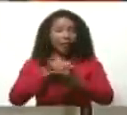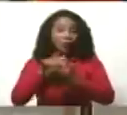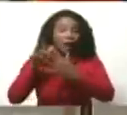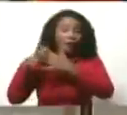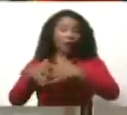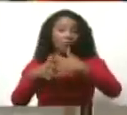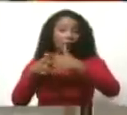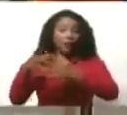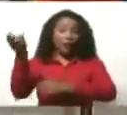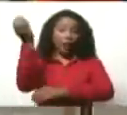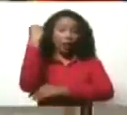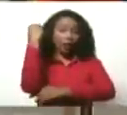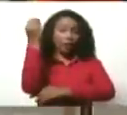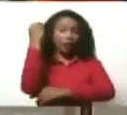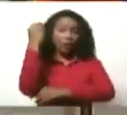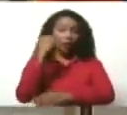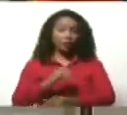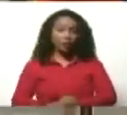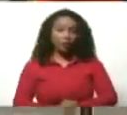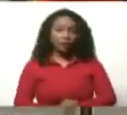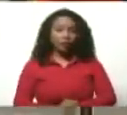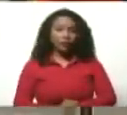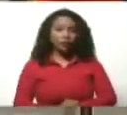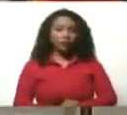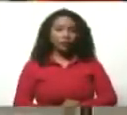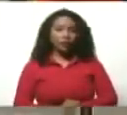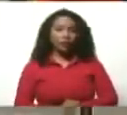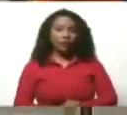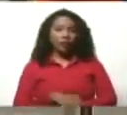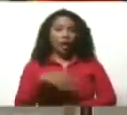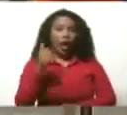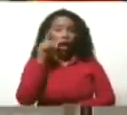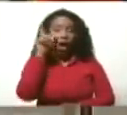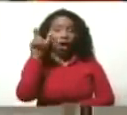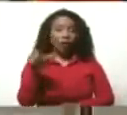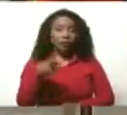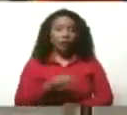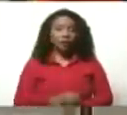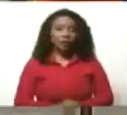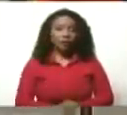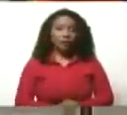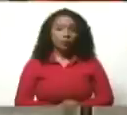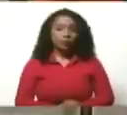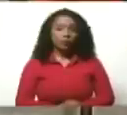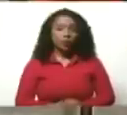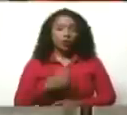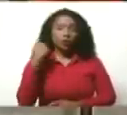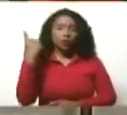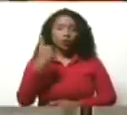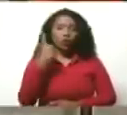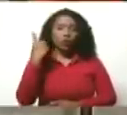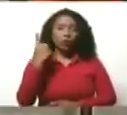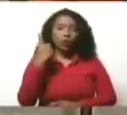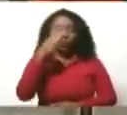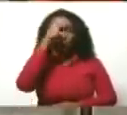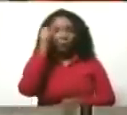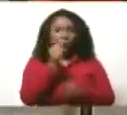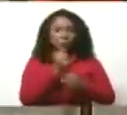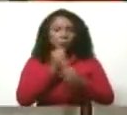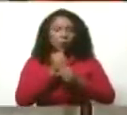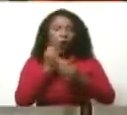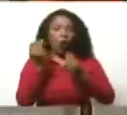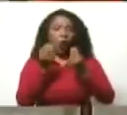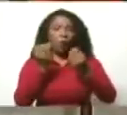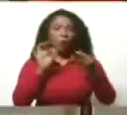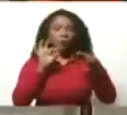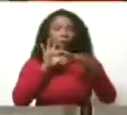como en Italia, este sujeto, Baldo Sansó, simple y llanamente operaba como el